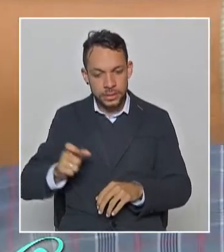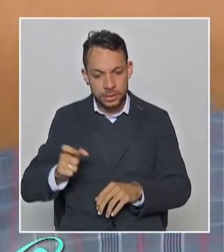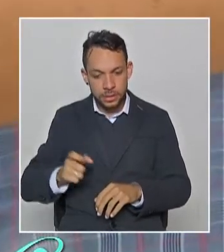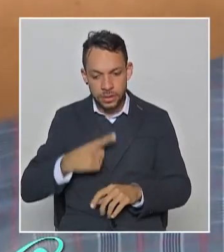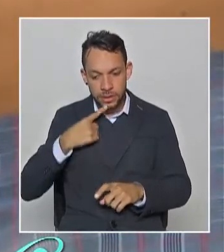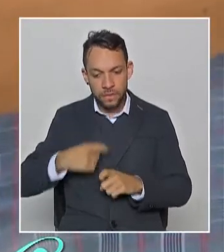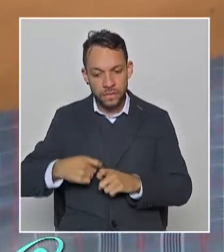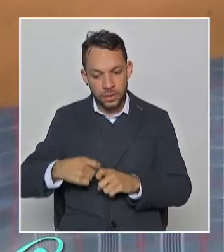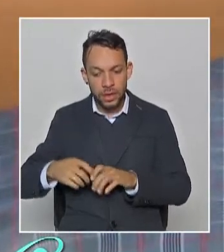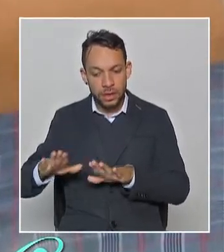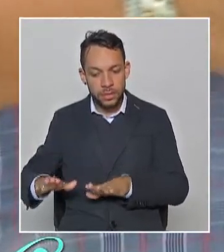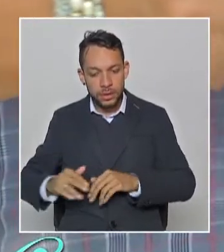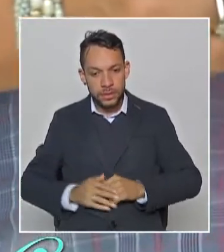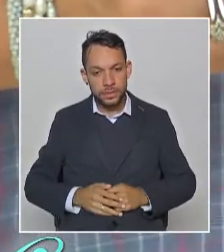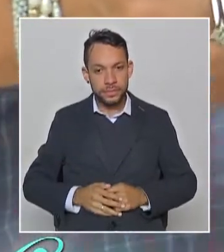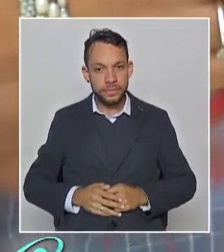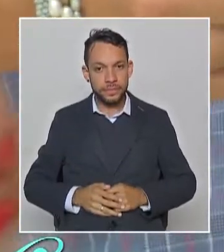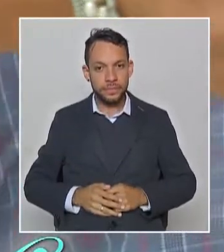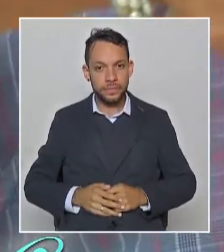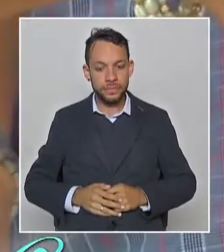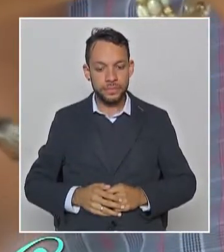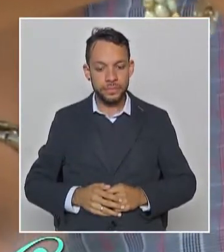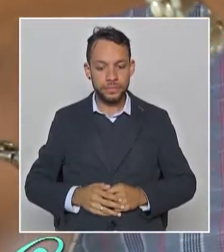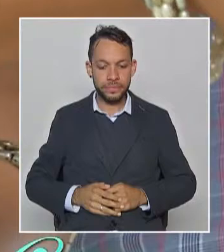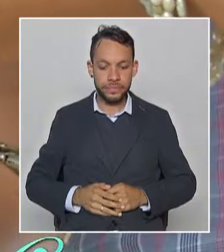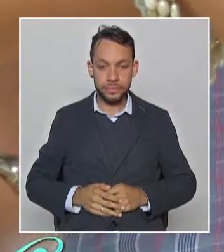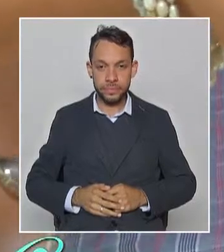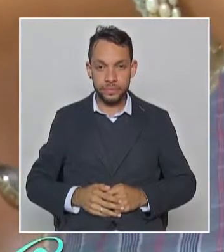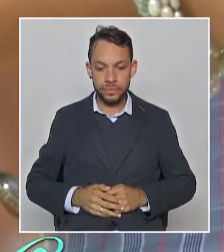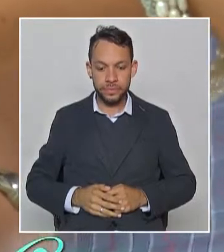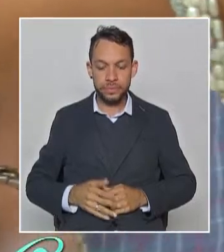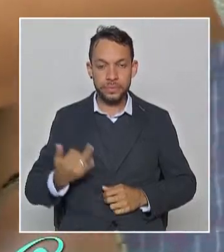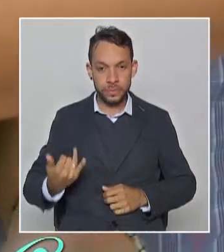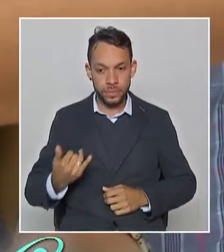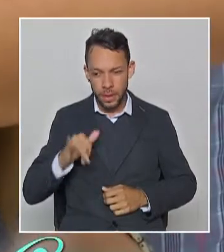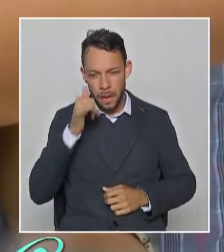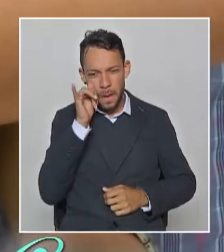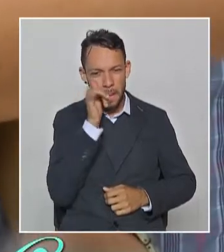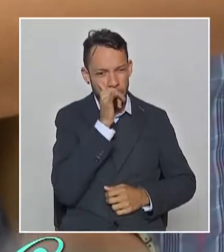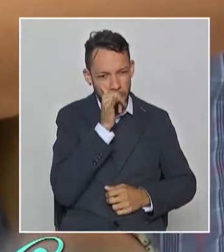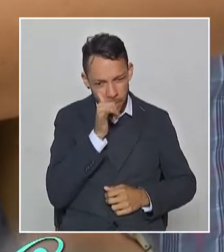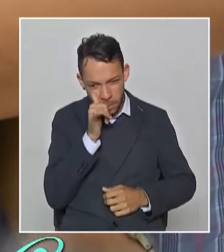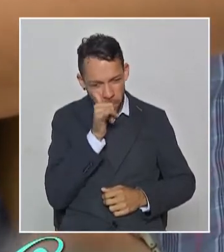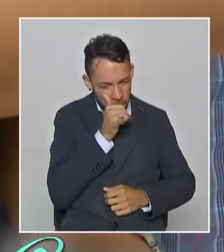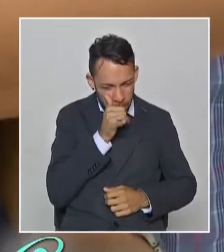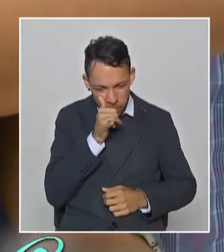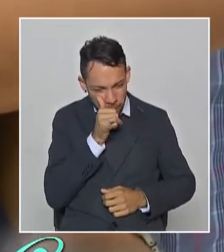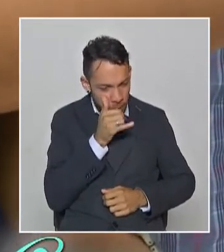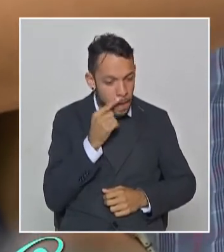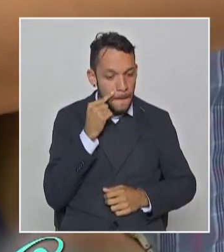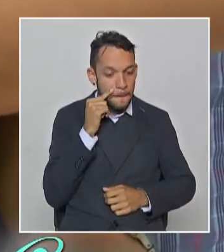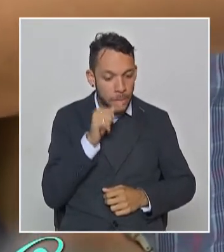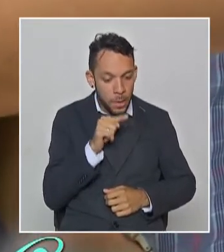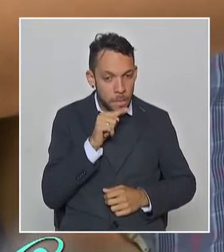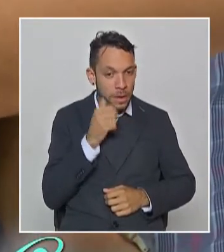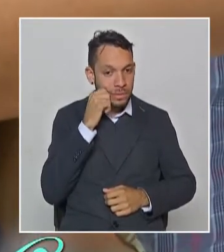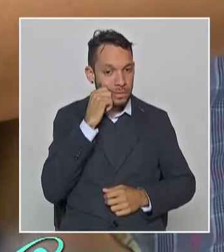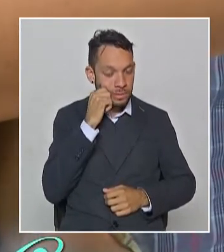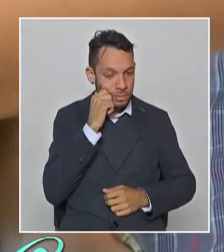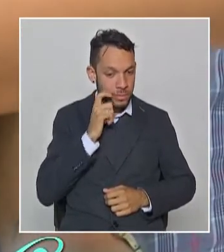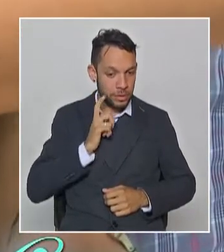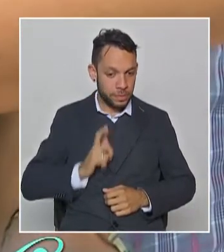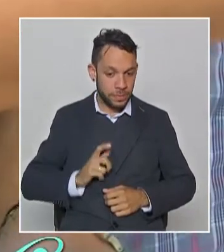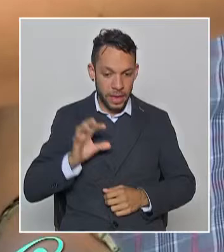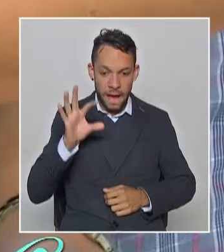cuesta trabajo. Aquí va con una. Déjeme esa abejita ahí, Mauricio, me alcanza a hacer esa toma. Ahí está la abejita, la coge